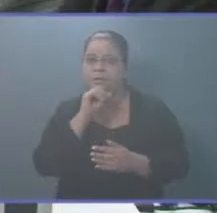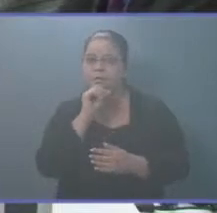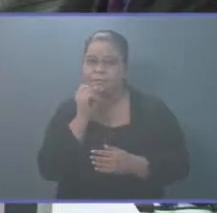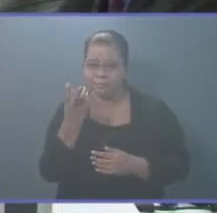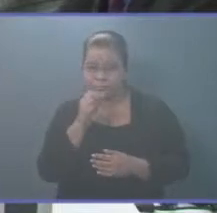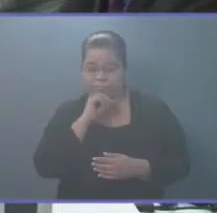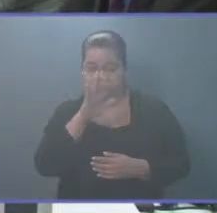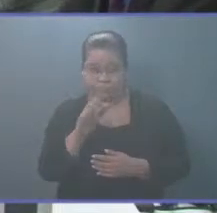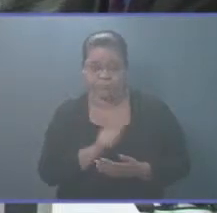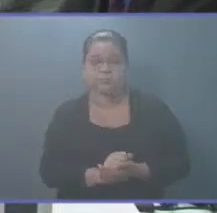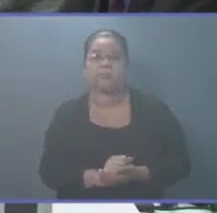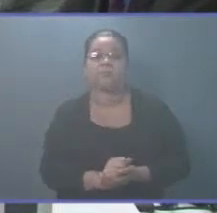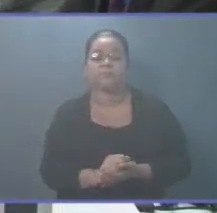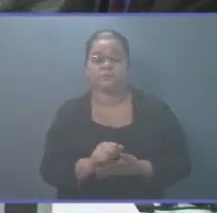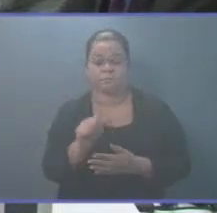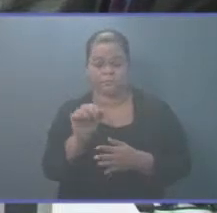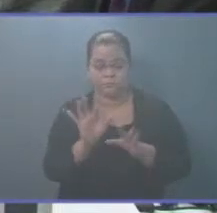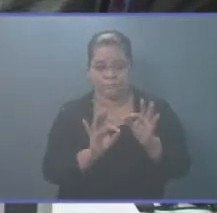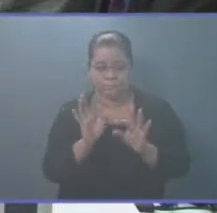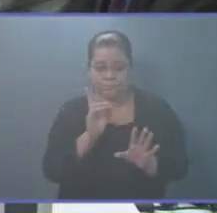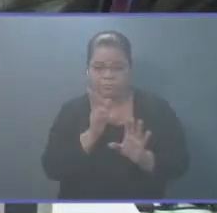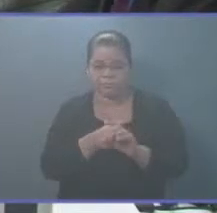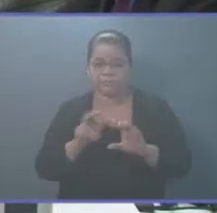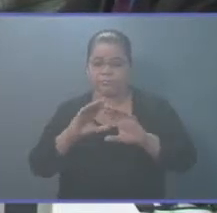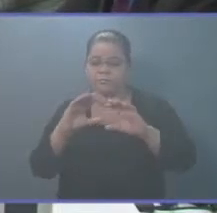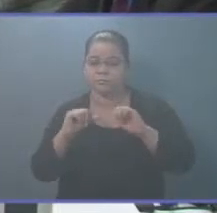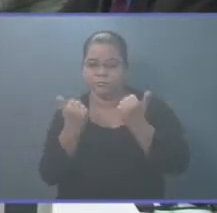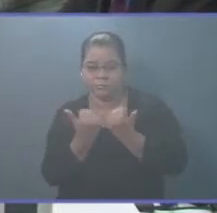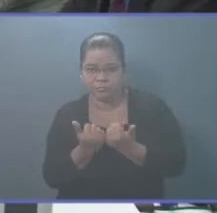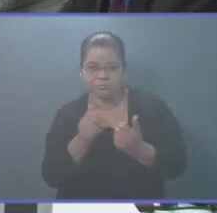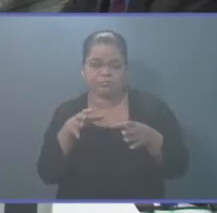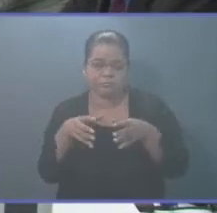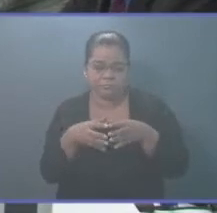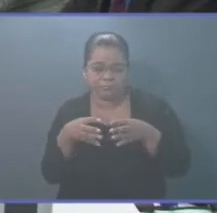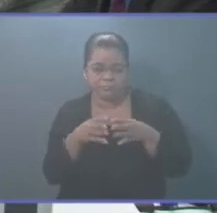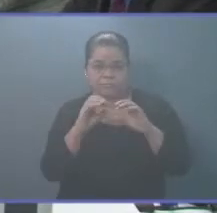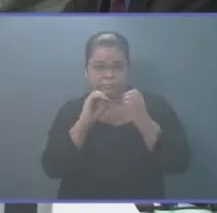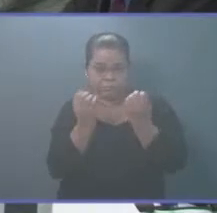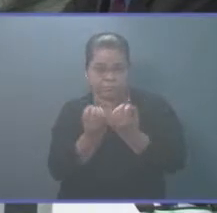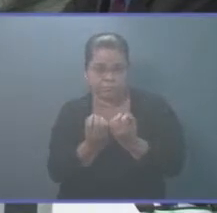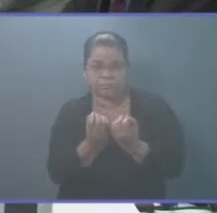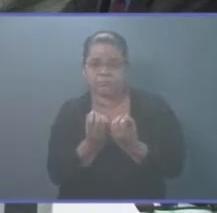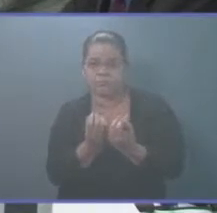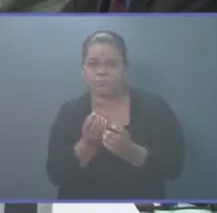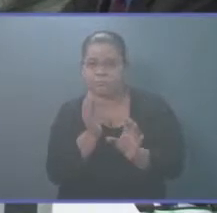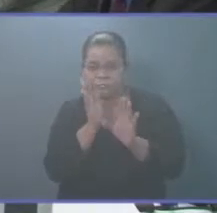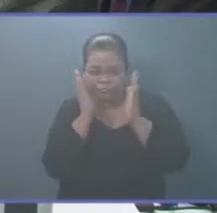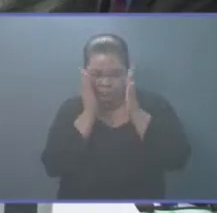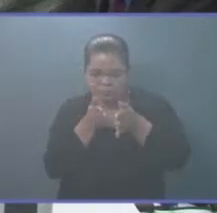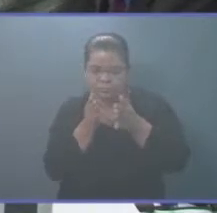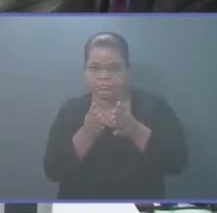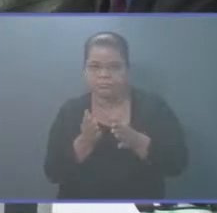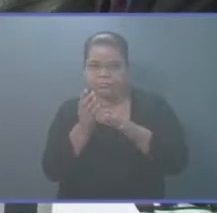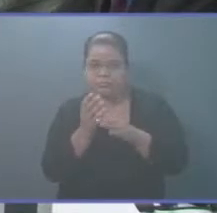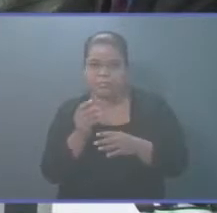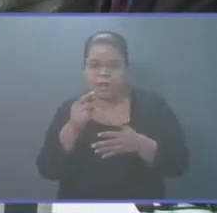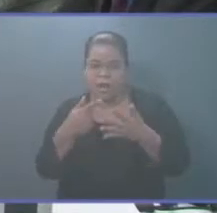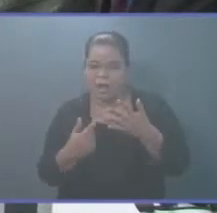tomaren parte de una agrupación, asociación u organización dedicada al tráfico ilegal de